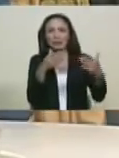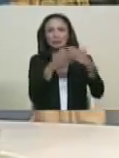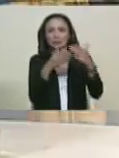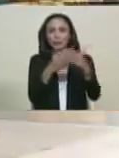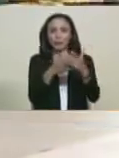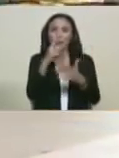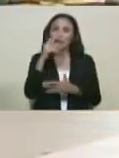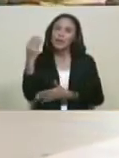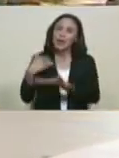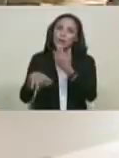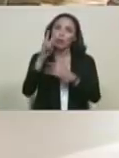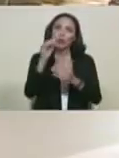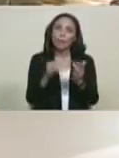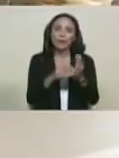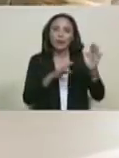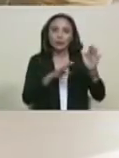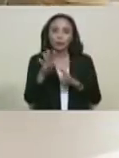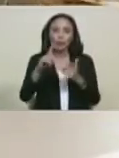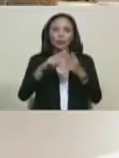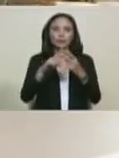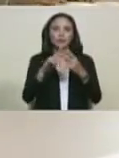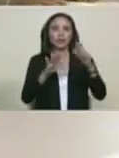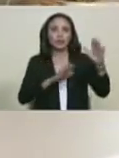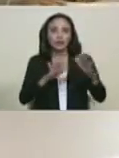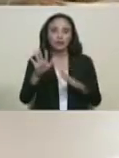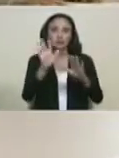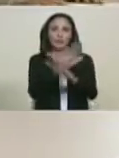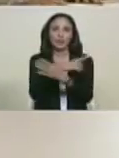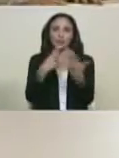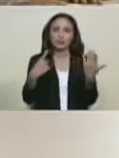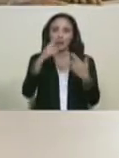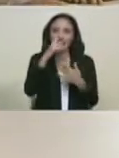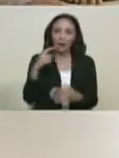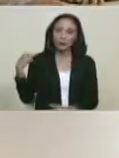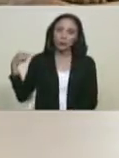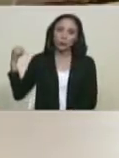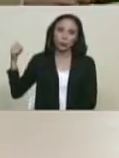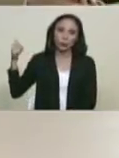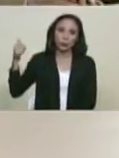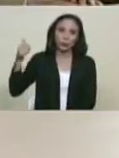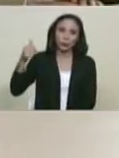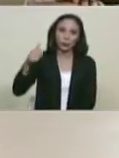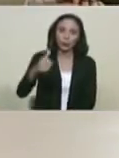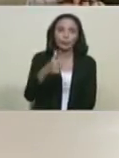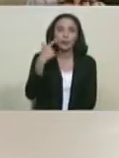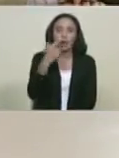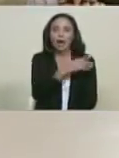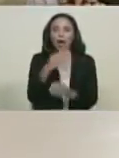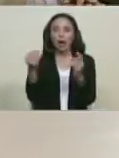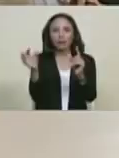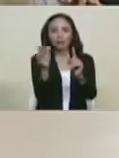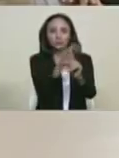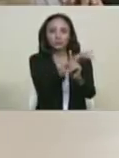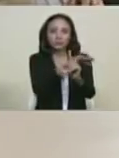el año 2014 15-16 nos fueron instalando un sistema